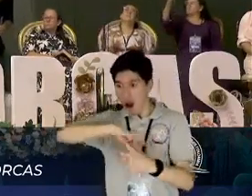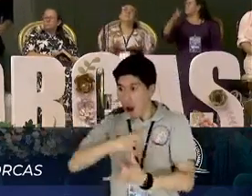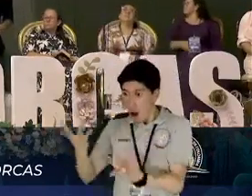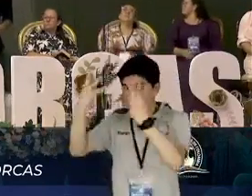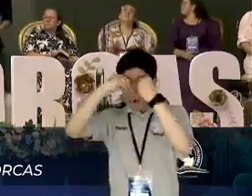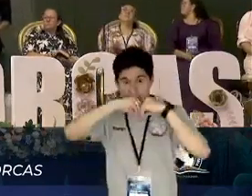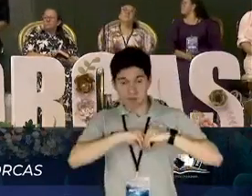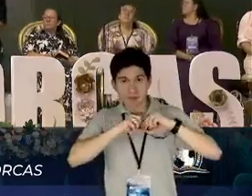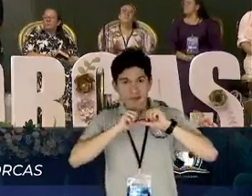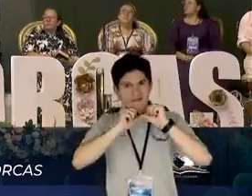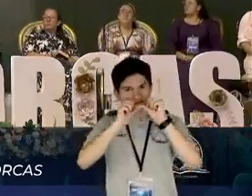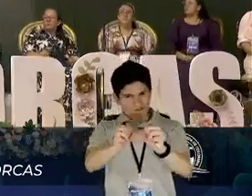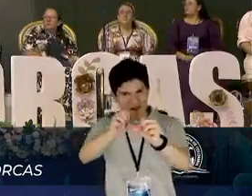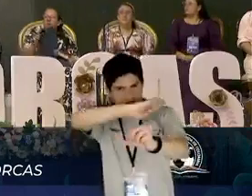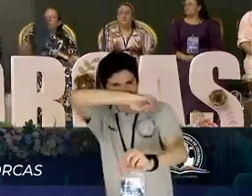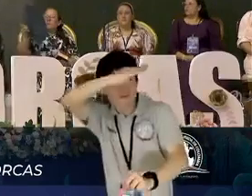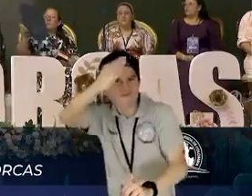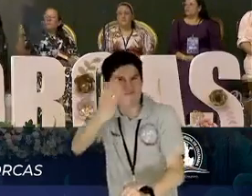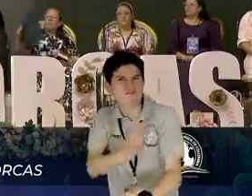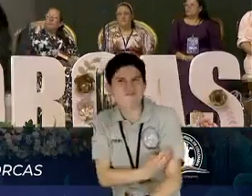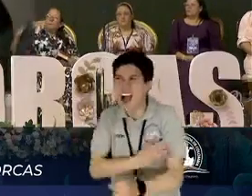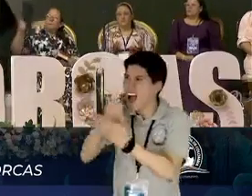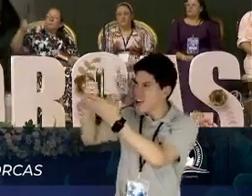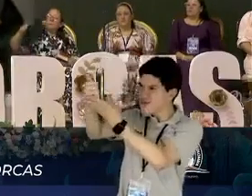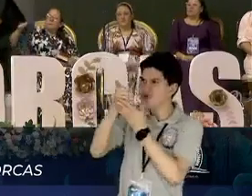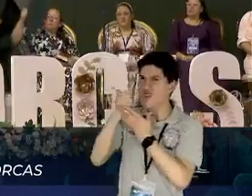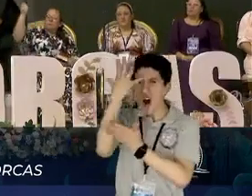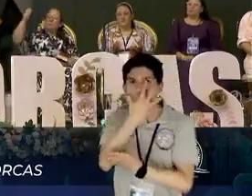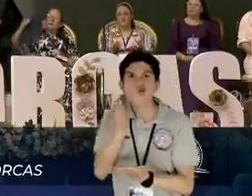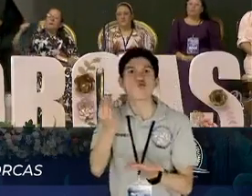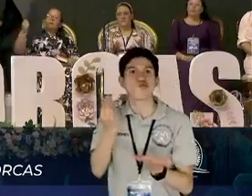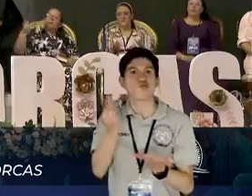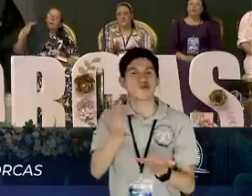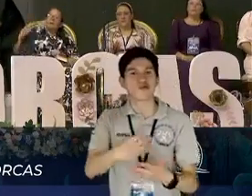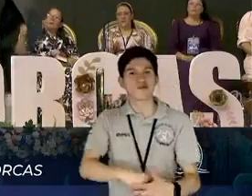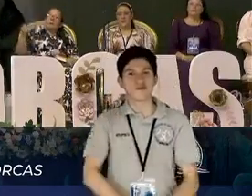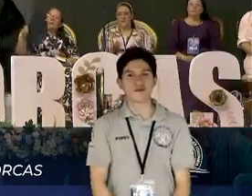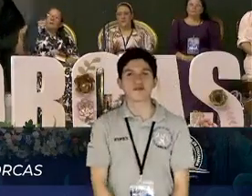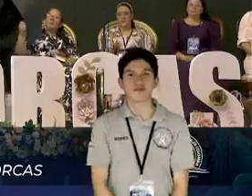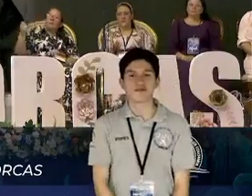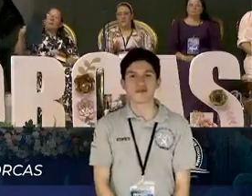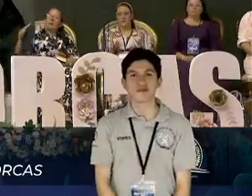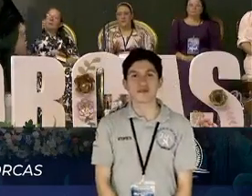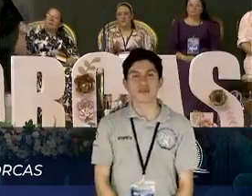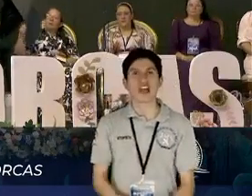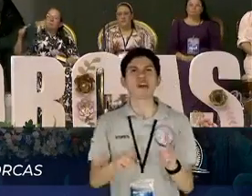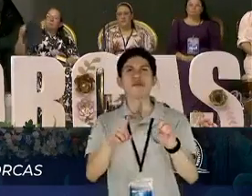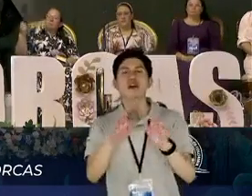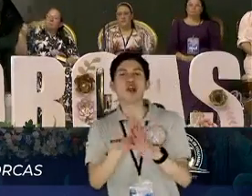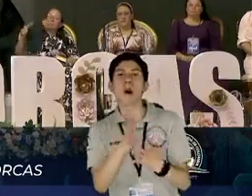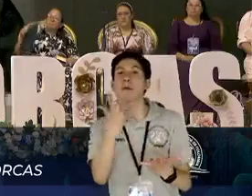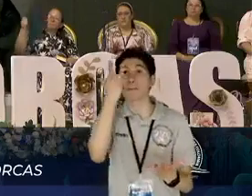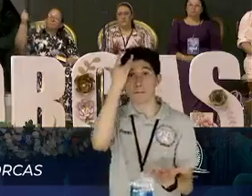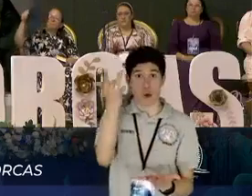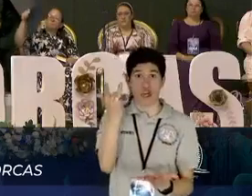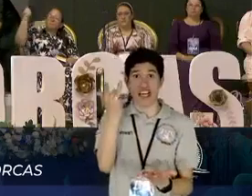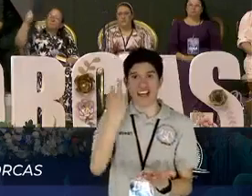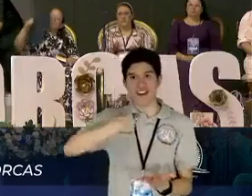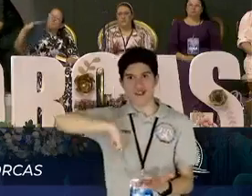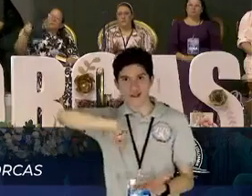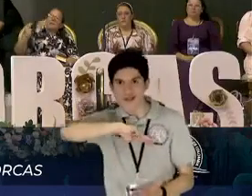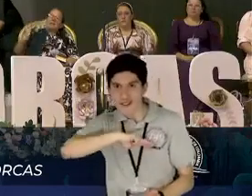permanecer en fortaleza, nos da su ayuda divina. Pero ¿por qué ocurre todo eso? Porque permanecemos en